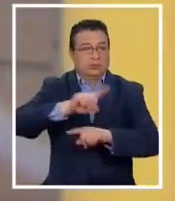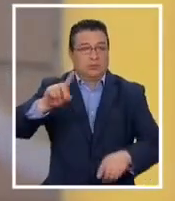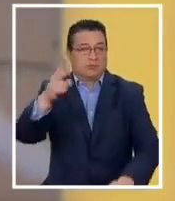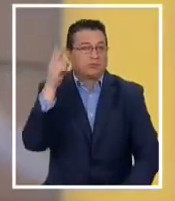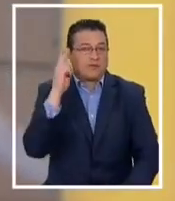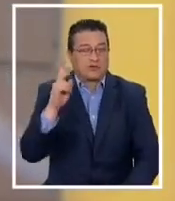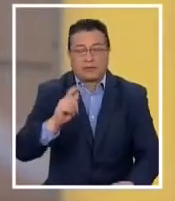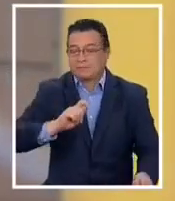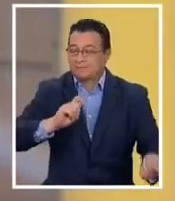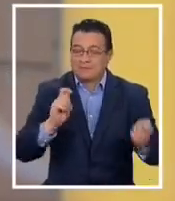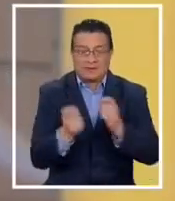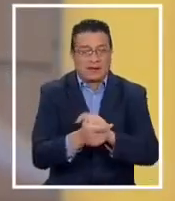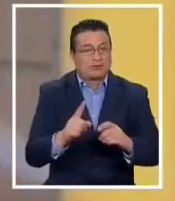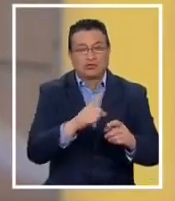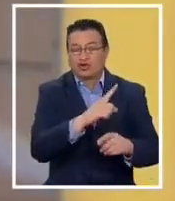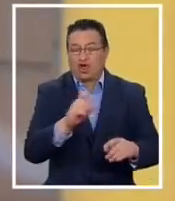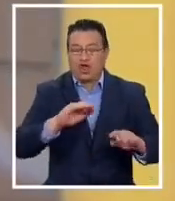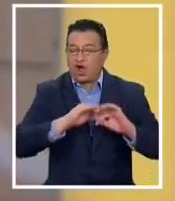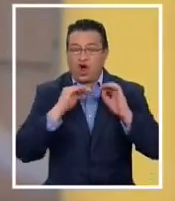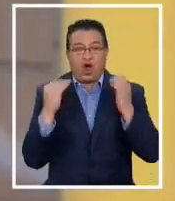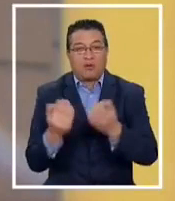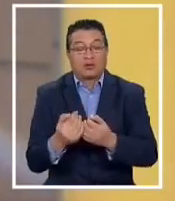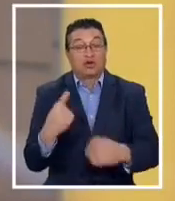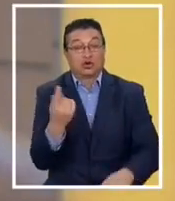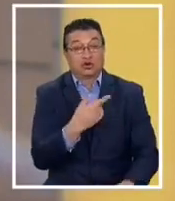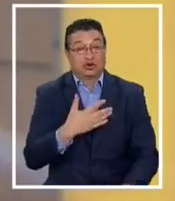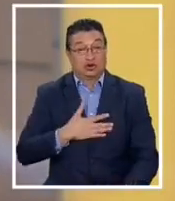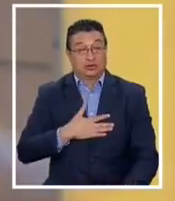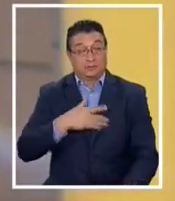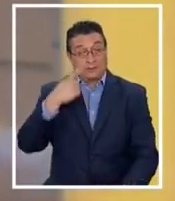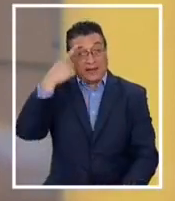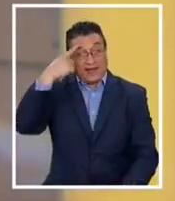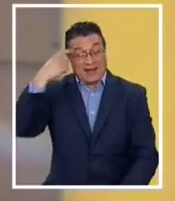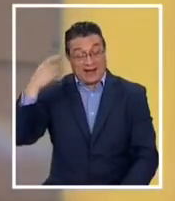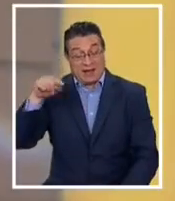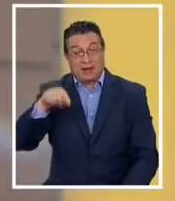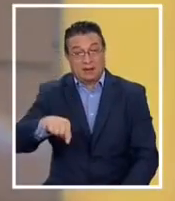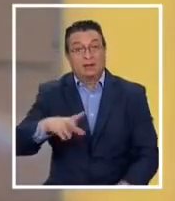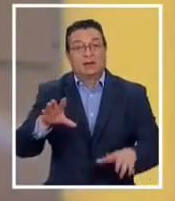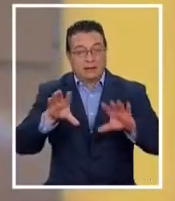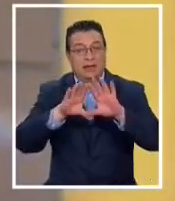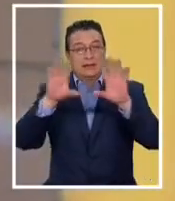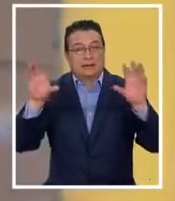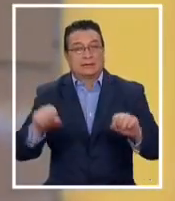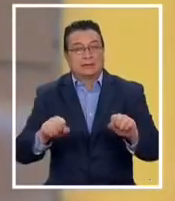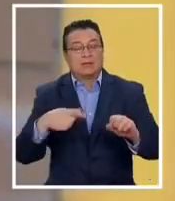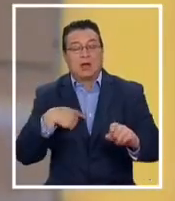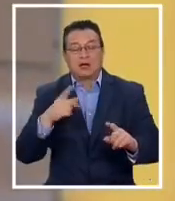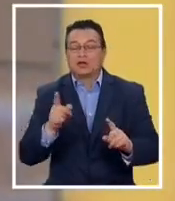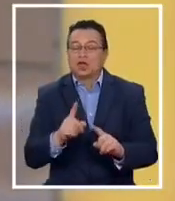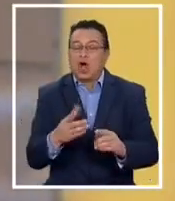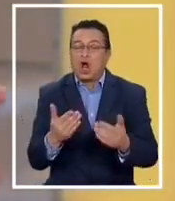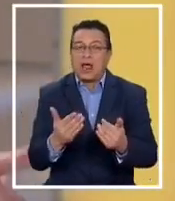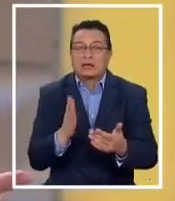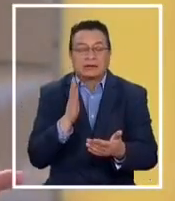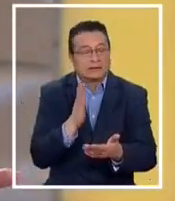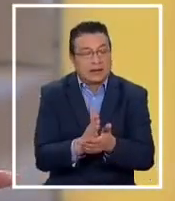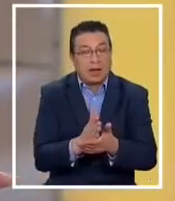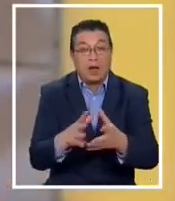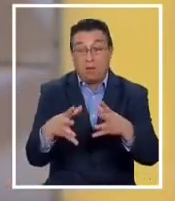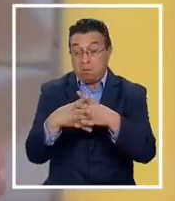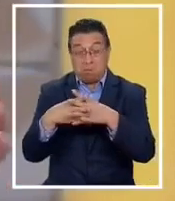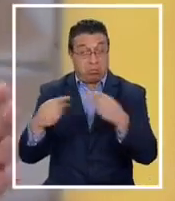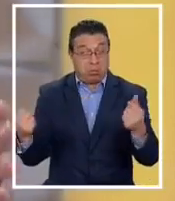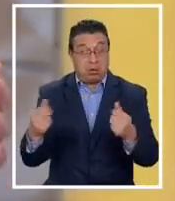cambiar el escenario completo ahora efectivamente nosotros creemos que hay que poner un sistema en donde no necesariamente tienen que desaparecer la